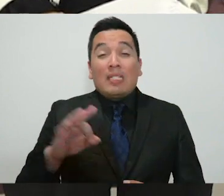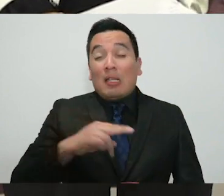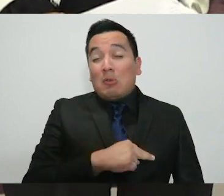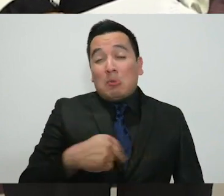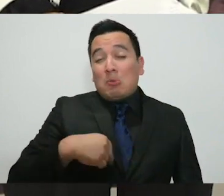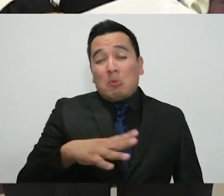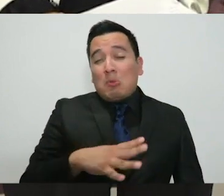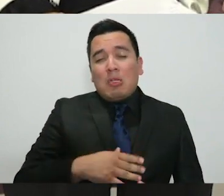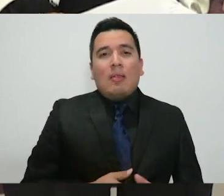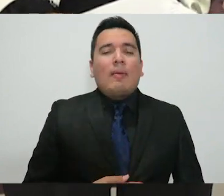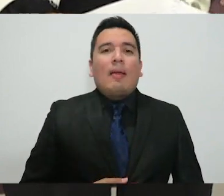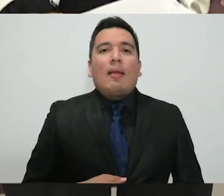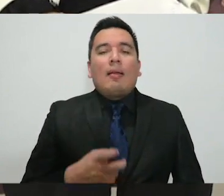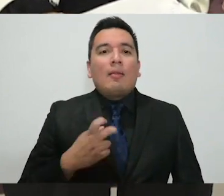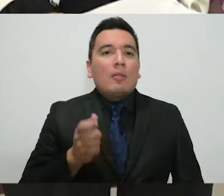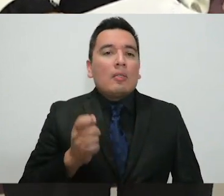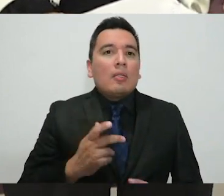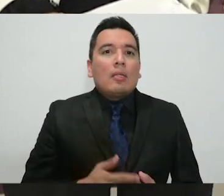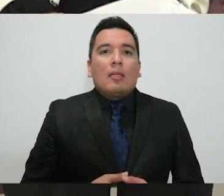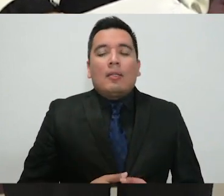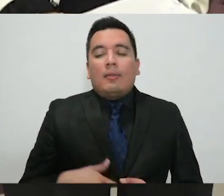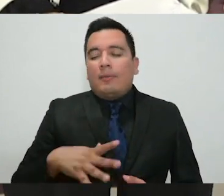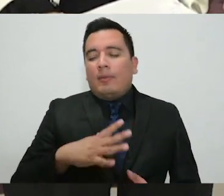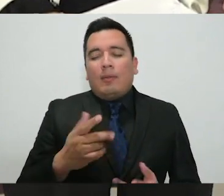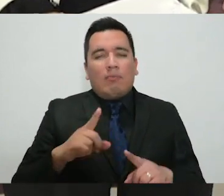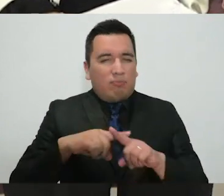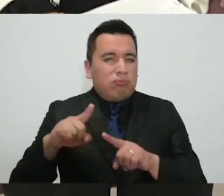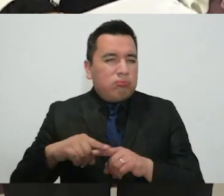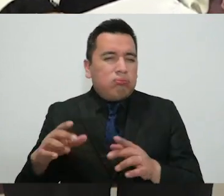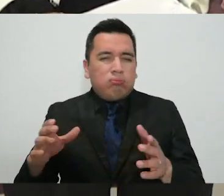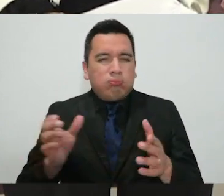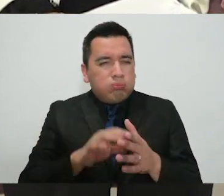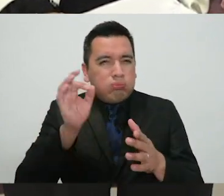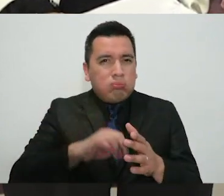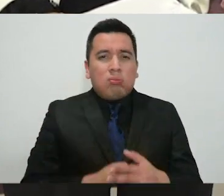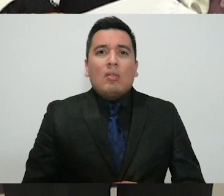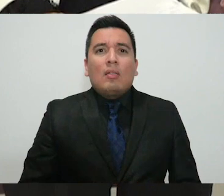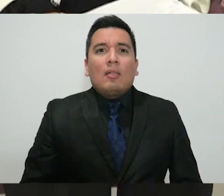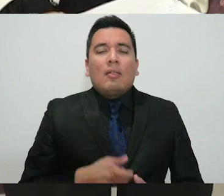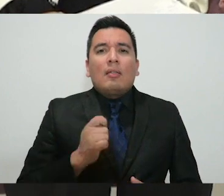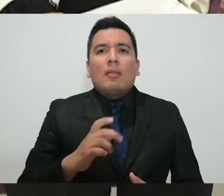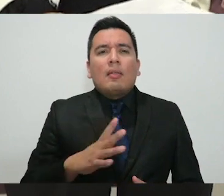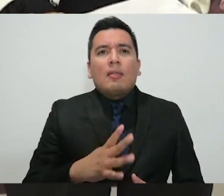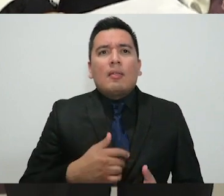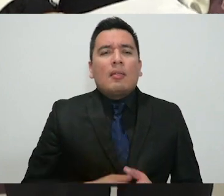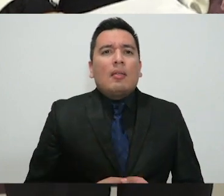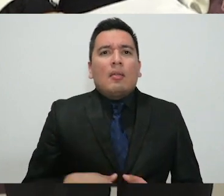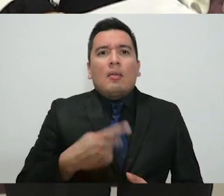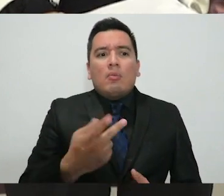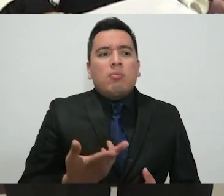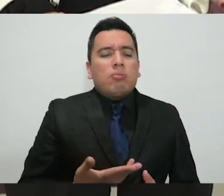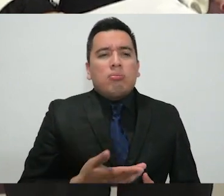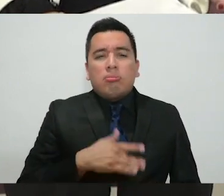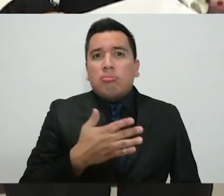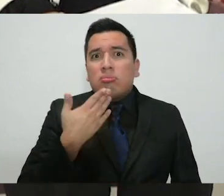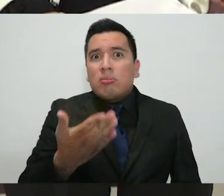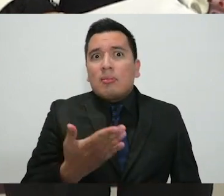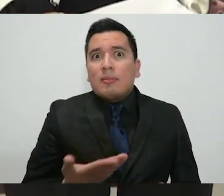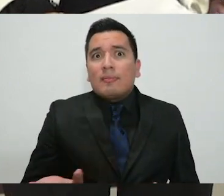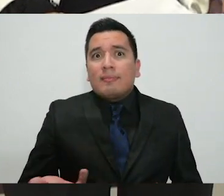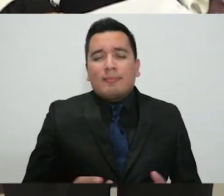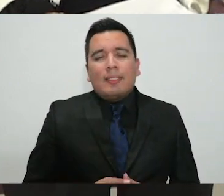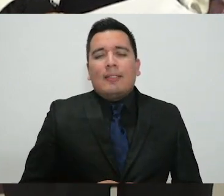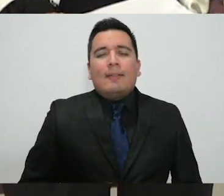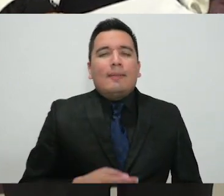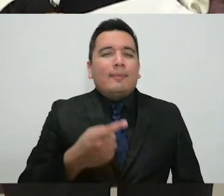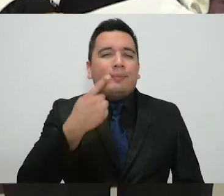no impide, como lo han hecho muchos órganos electorales, que lo hagan a través de las acciones afirmativas. Realmente me parece